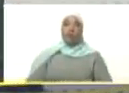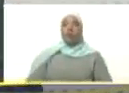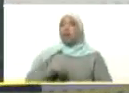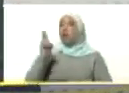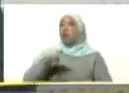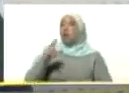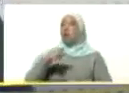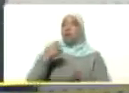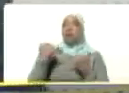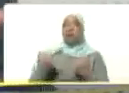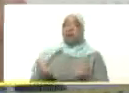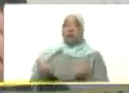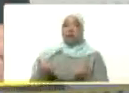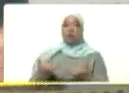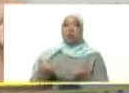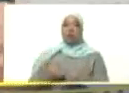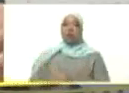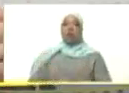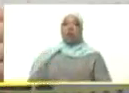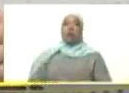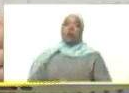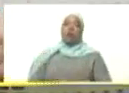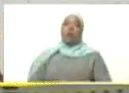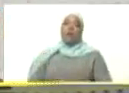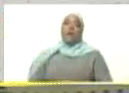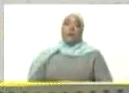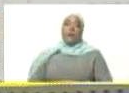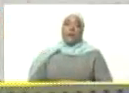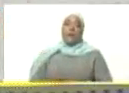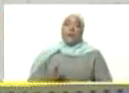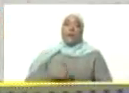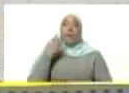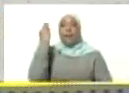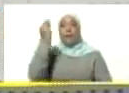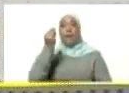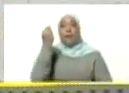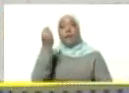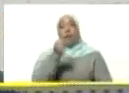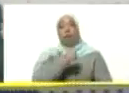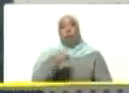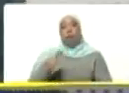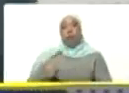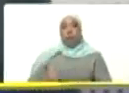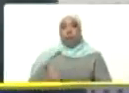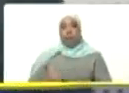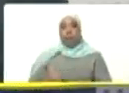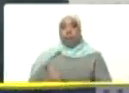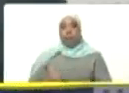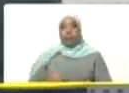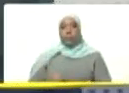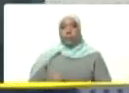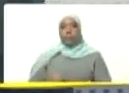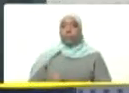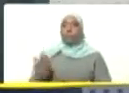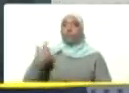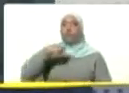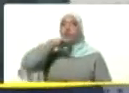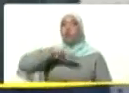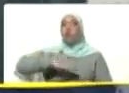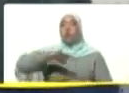ningún momento feel that we are alone. Podemos pensar que estamos solos. History, la